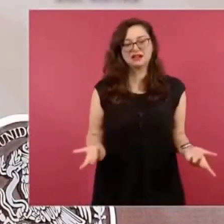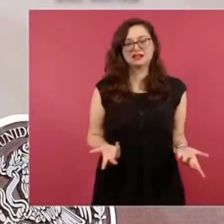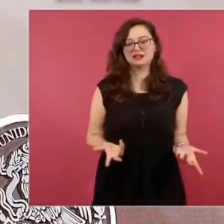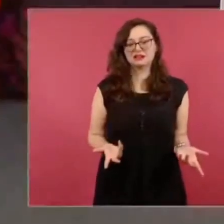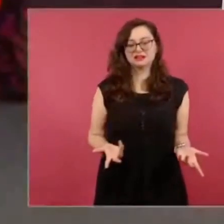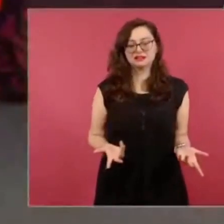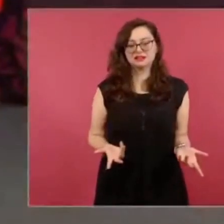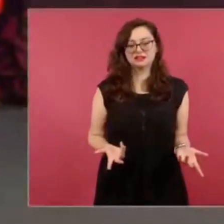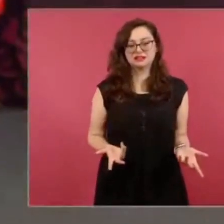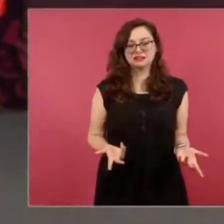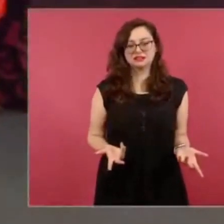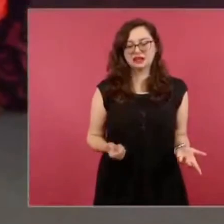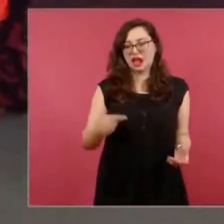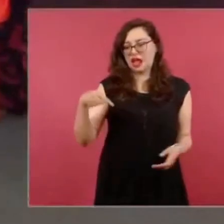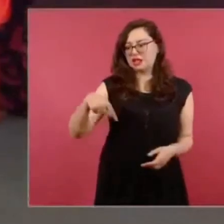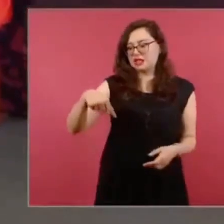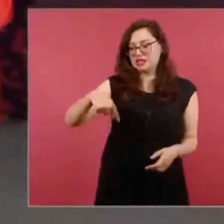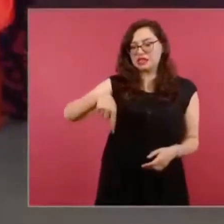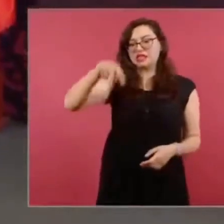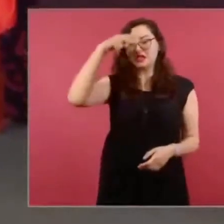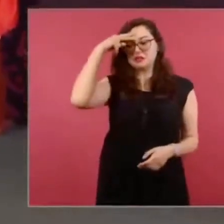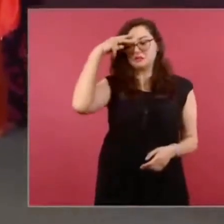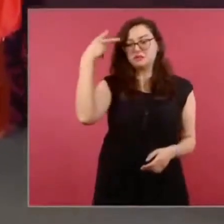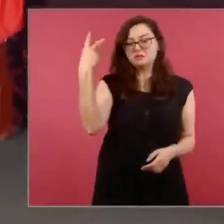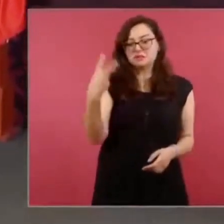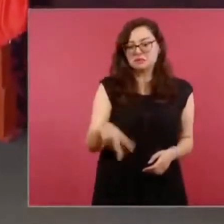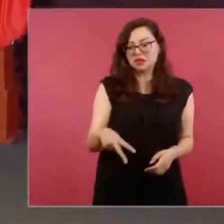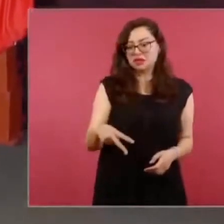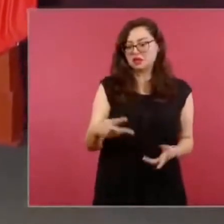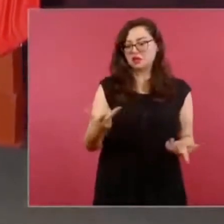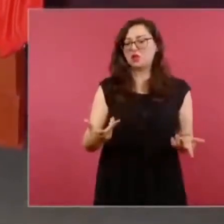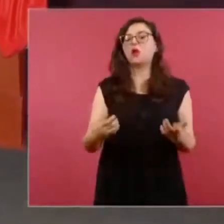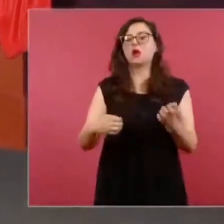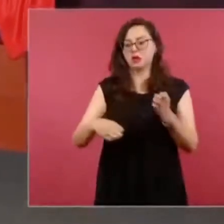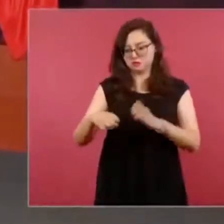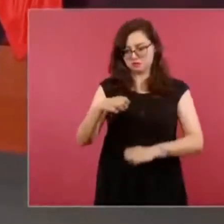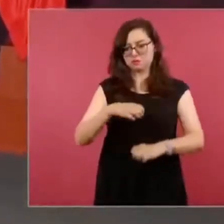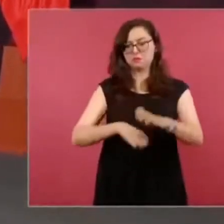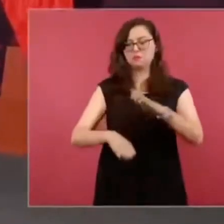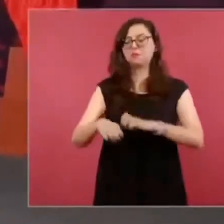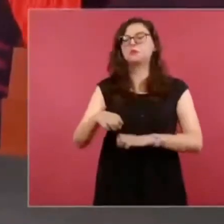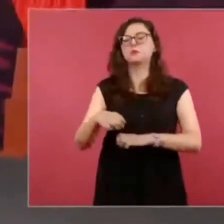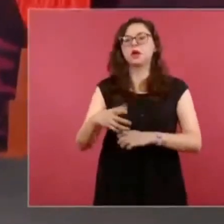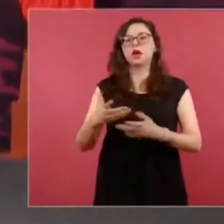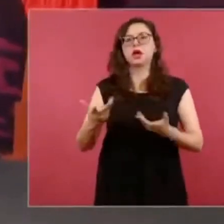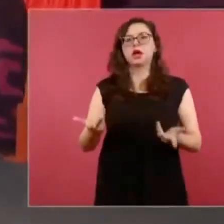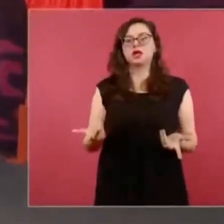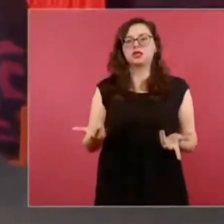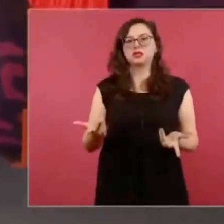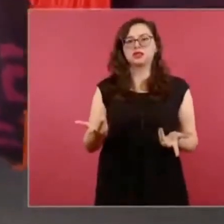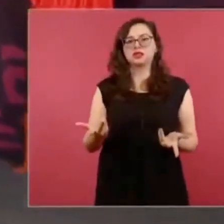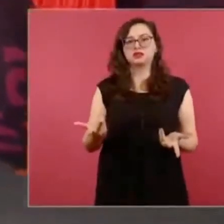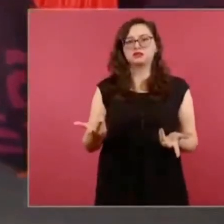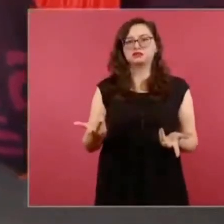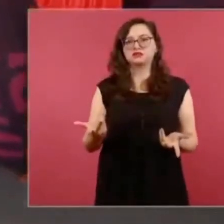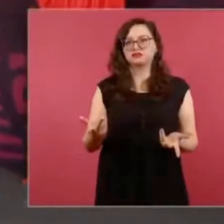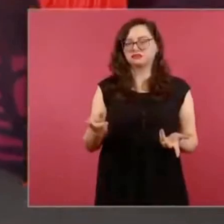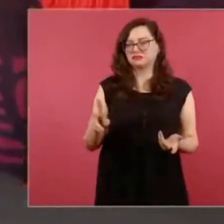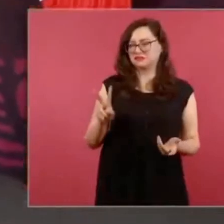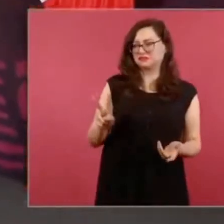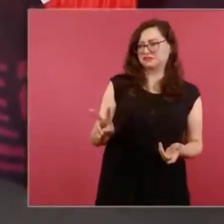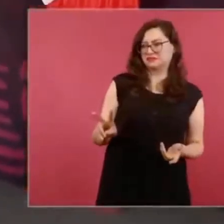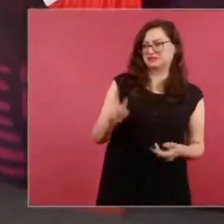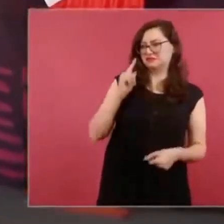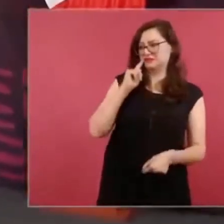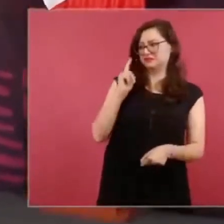pues eso solo en los tiempos de Wilson, bueno, que ya decía yo que no